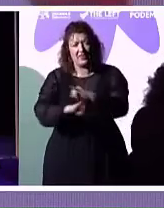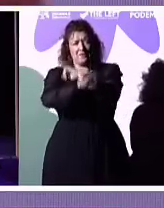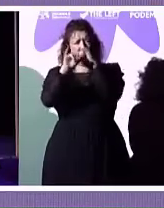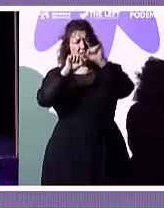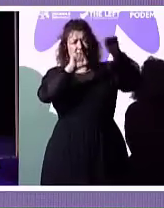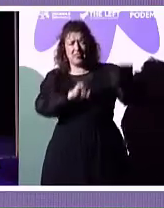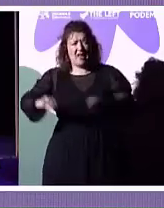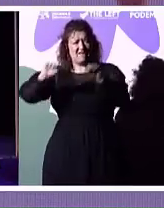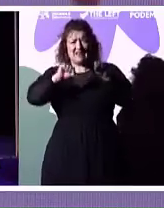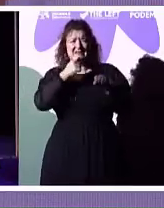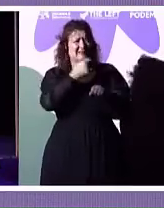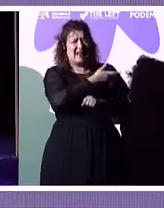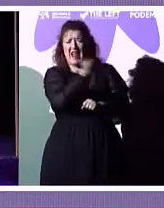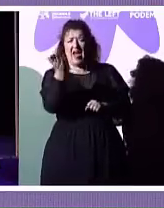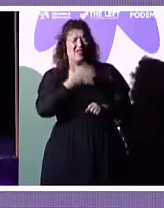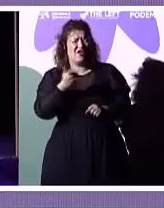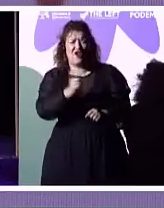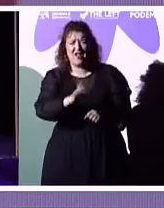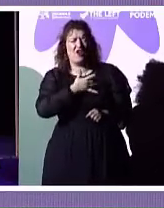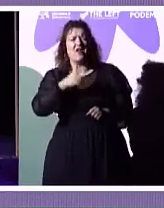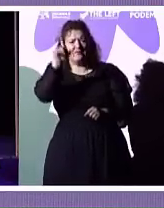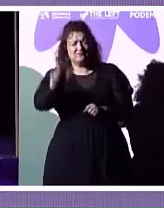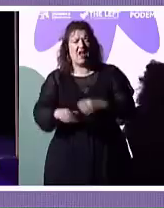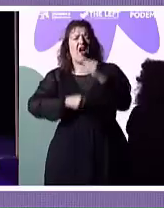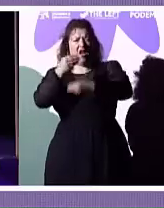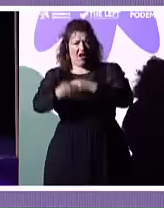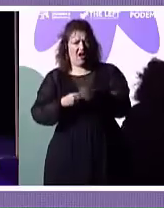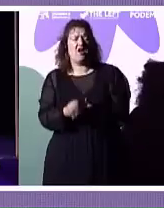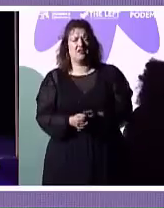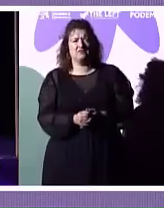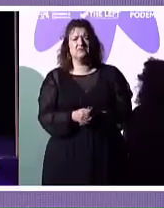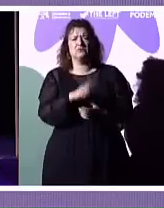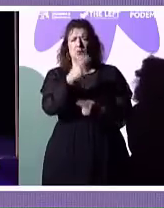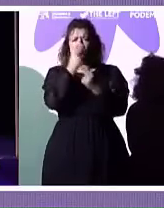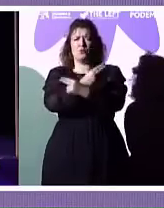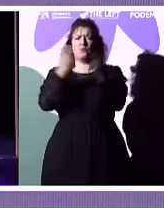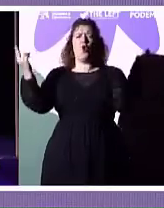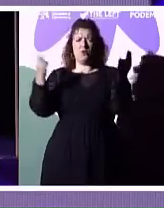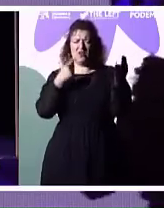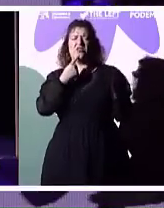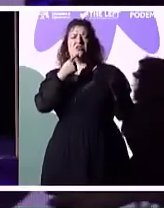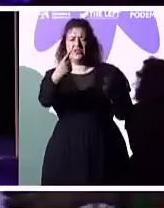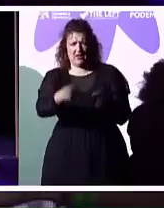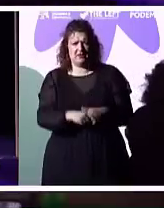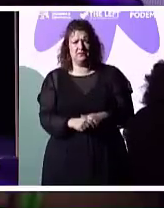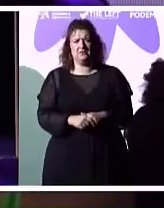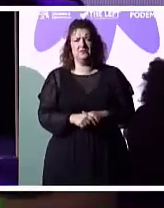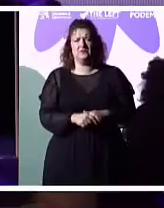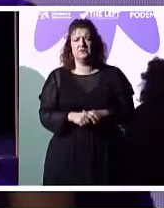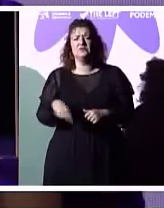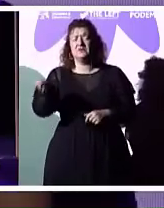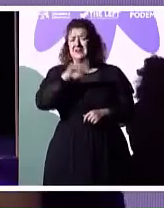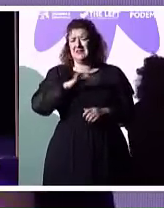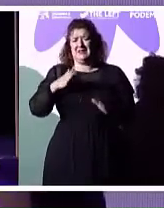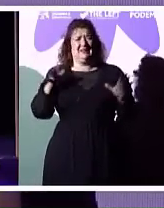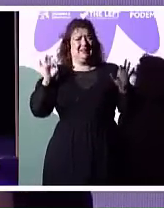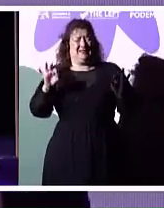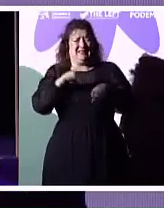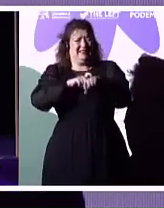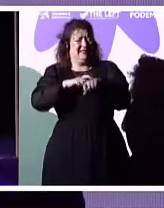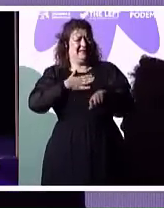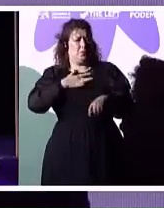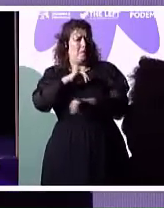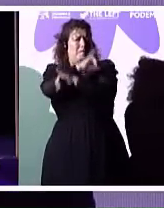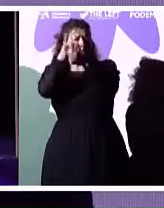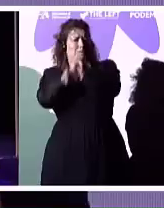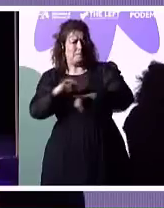Cuando nadie se atrevía a decirlo en público porque somos un pueblo de paz y aquí